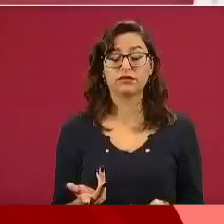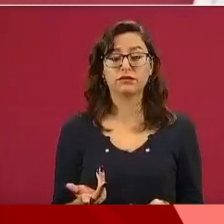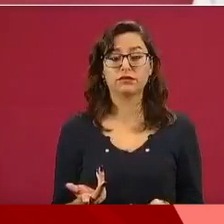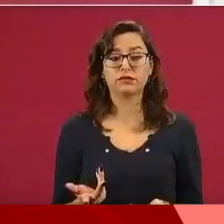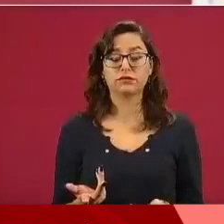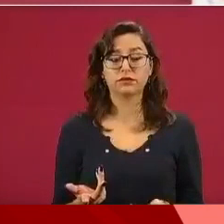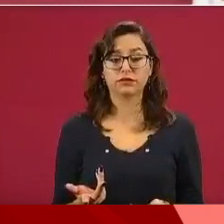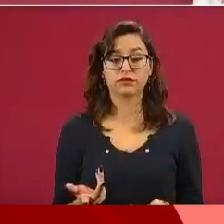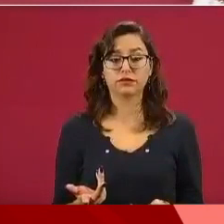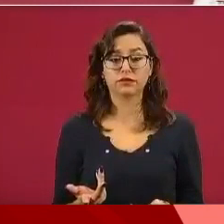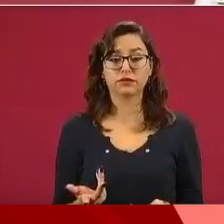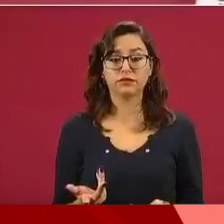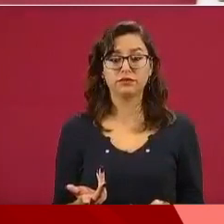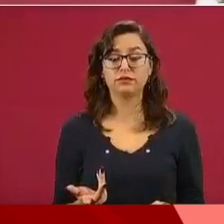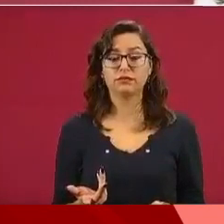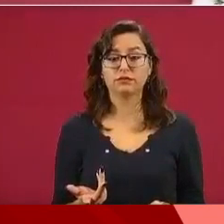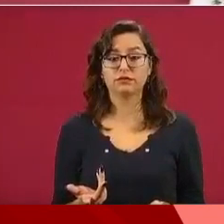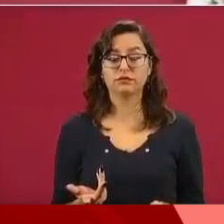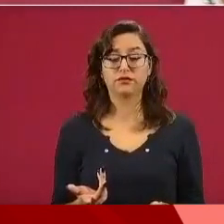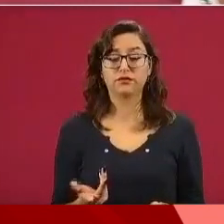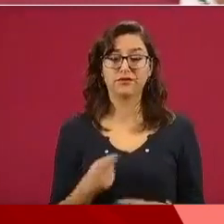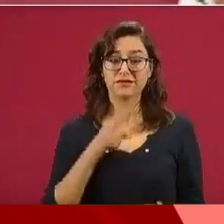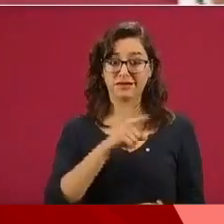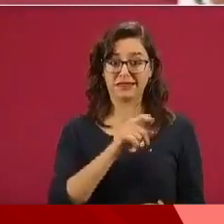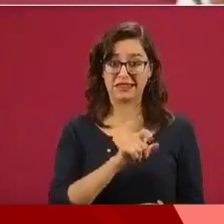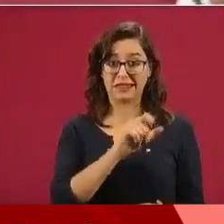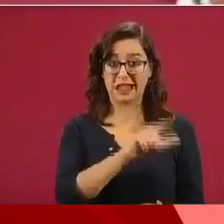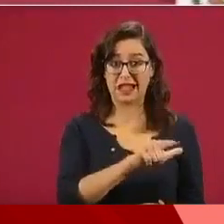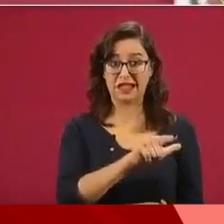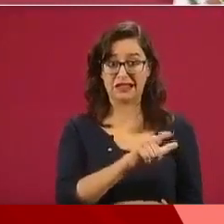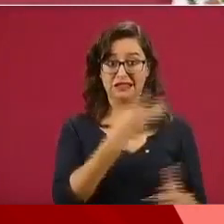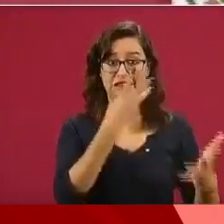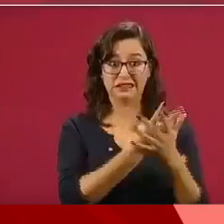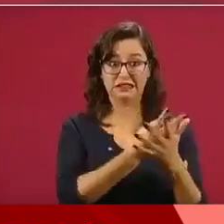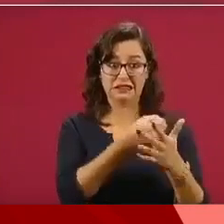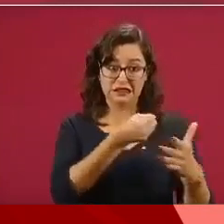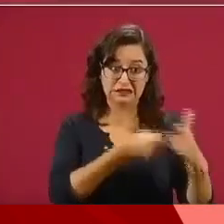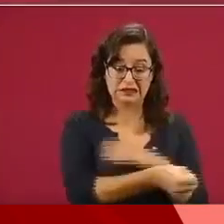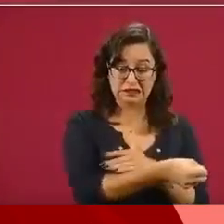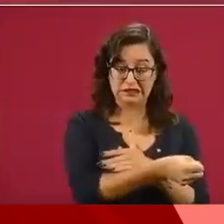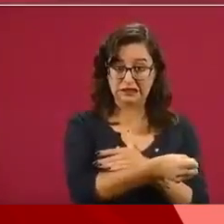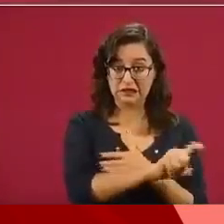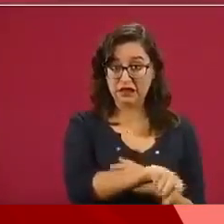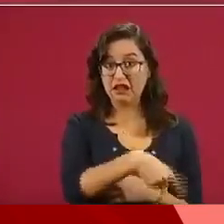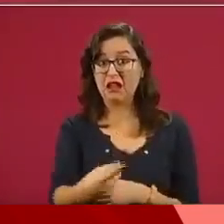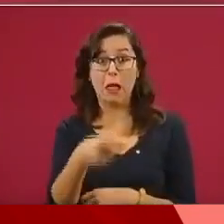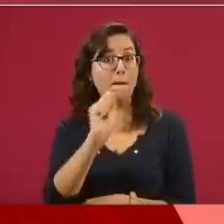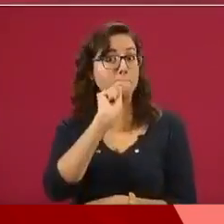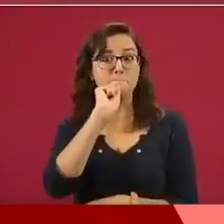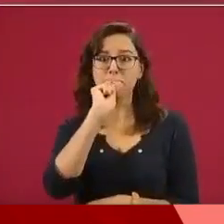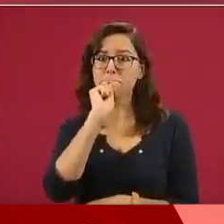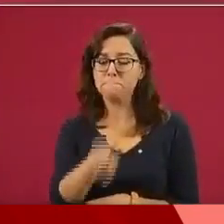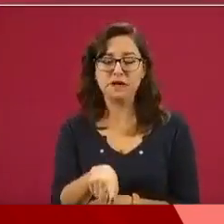la misma acusación el que fue secretario de seguridad pública de